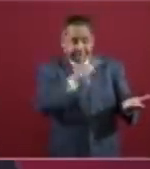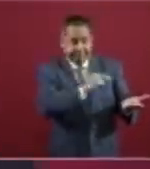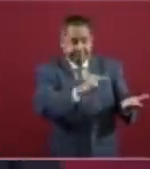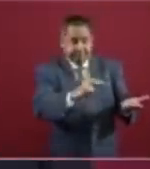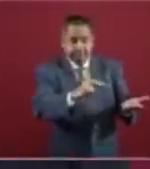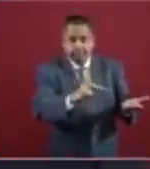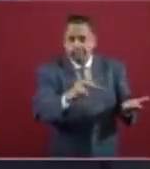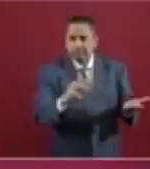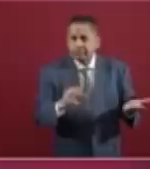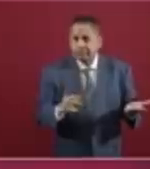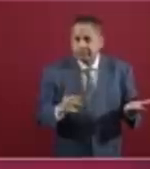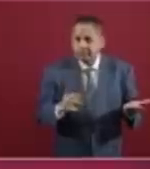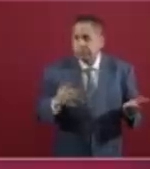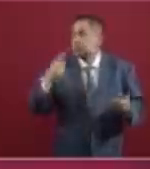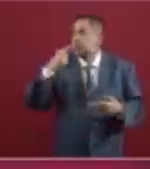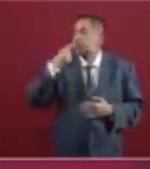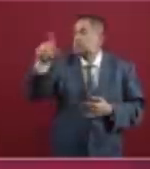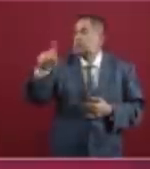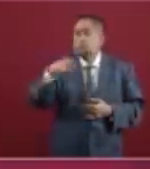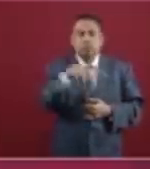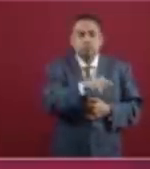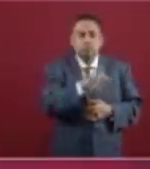si se está haciendo la denuncia